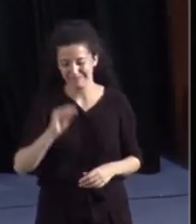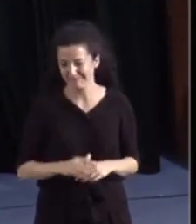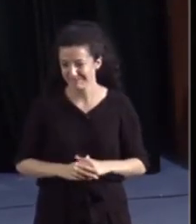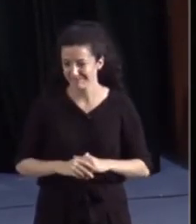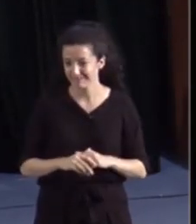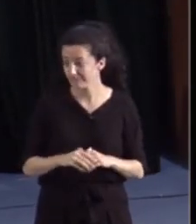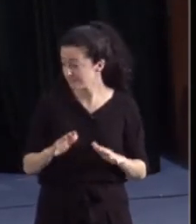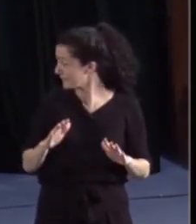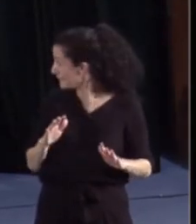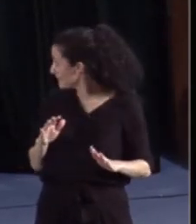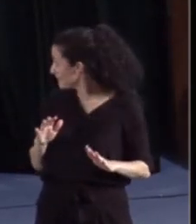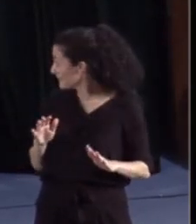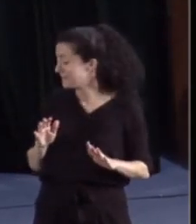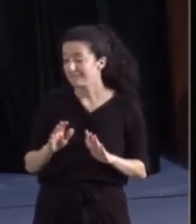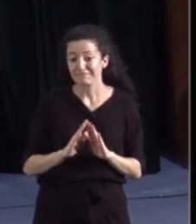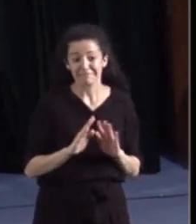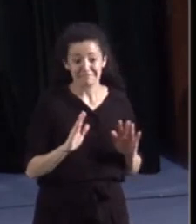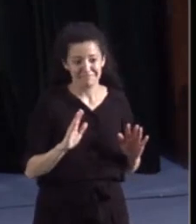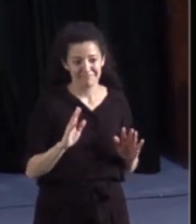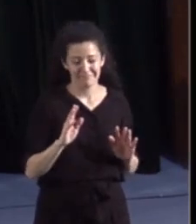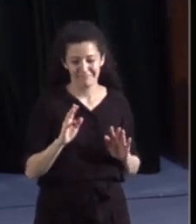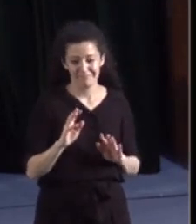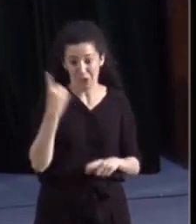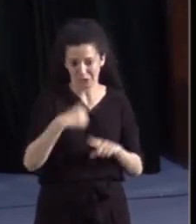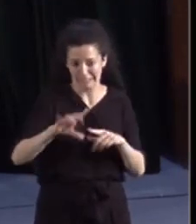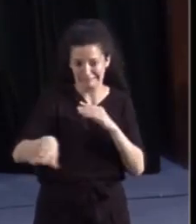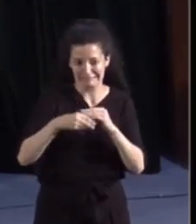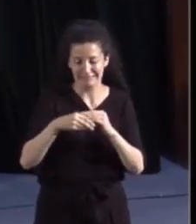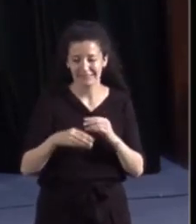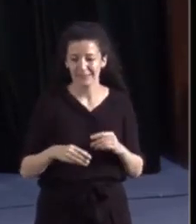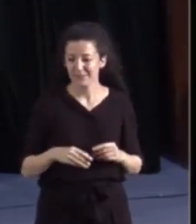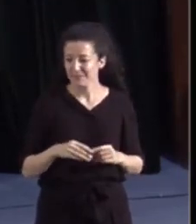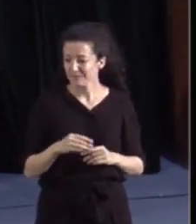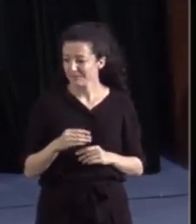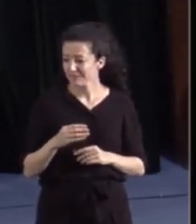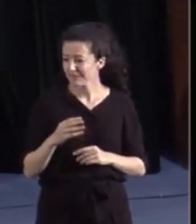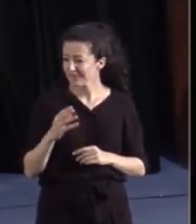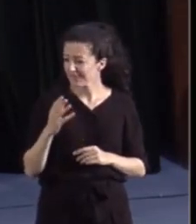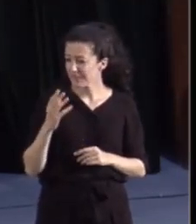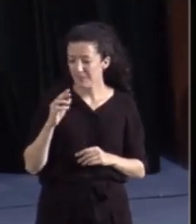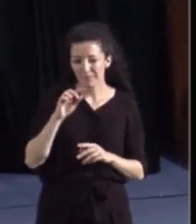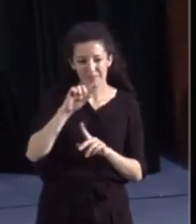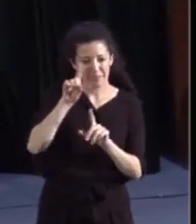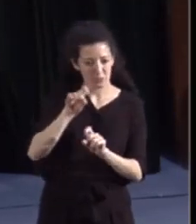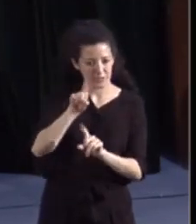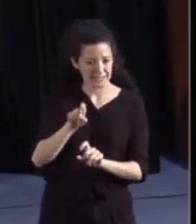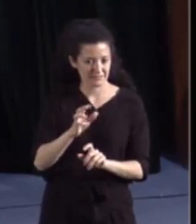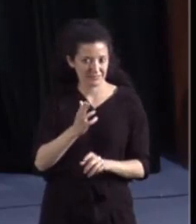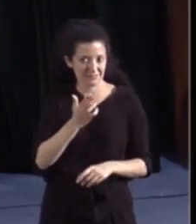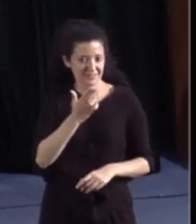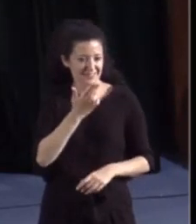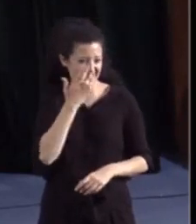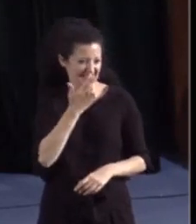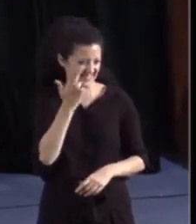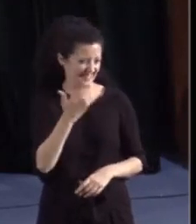¿Sí? ¿Puedo? Nada, solo añadir que hay unas preguntas que me parecen interesantes, que también reflexionemos en